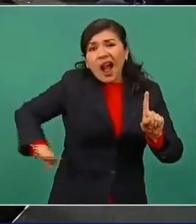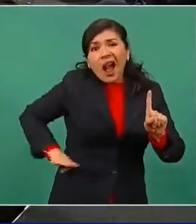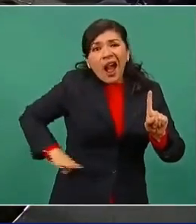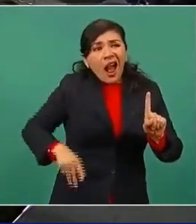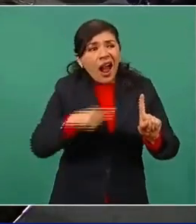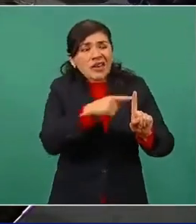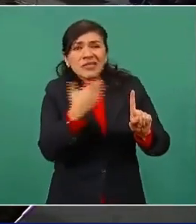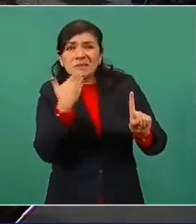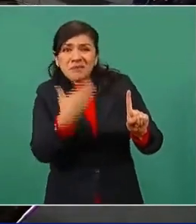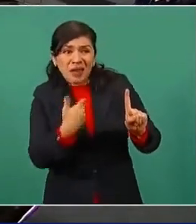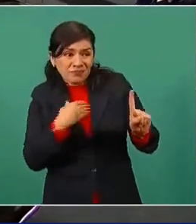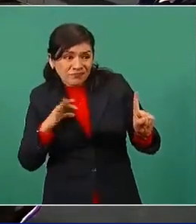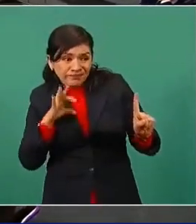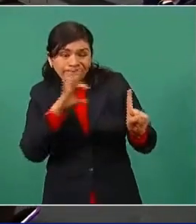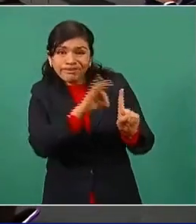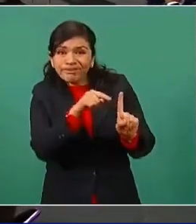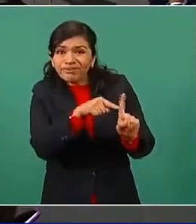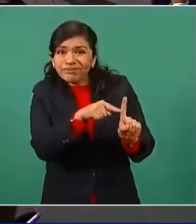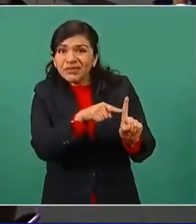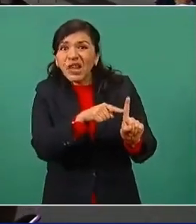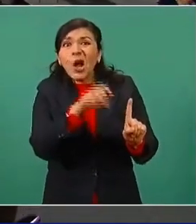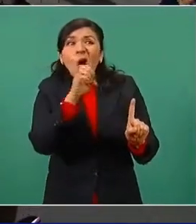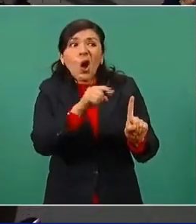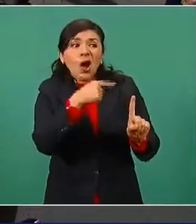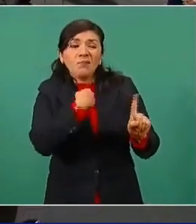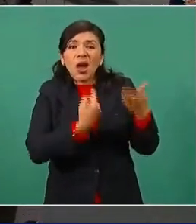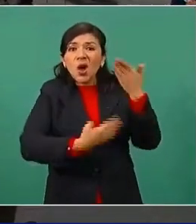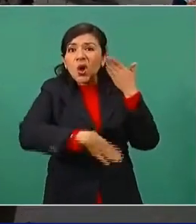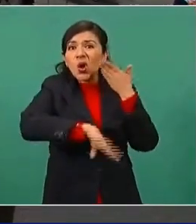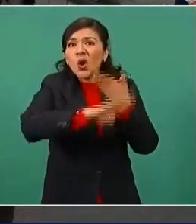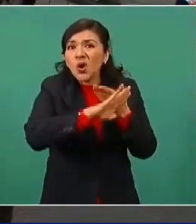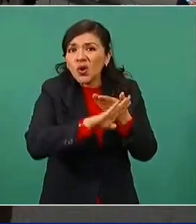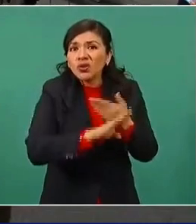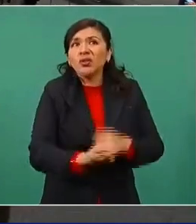involucrado o sentían que traicionaba